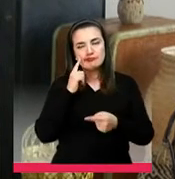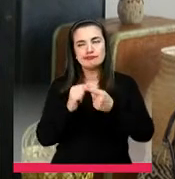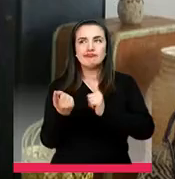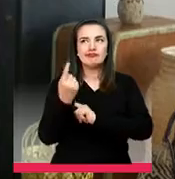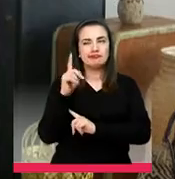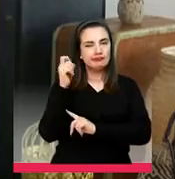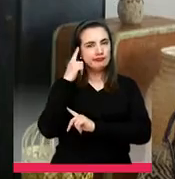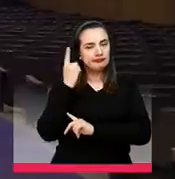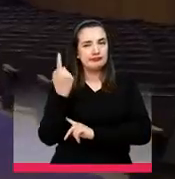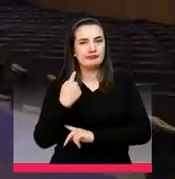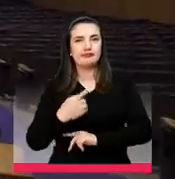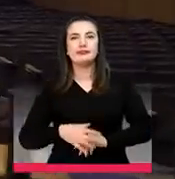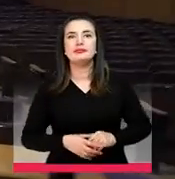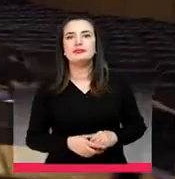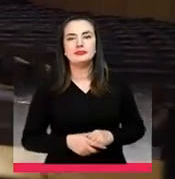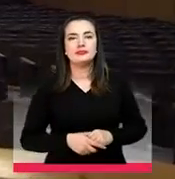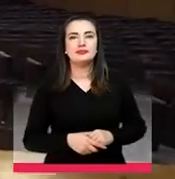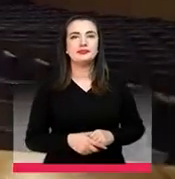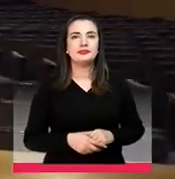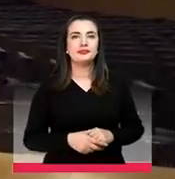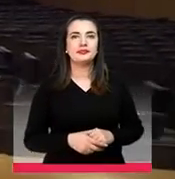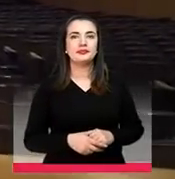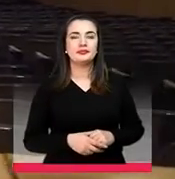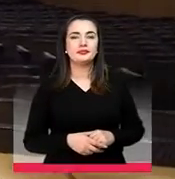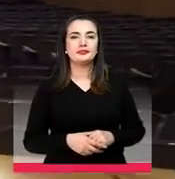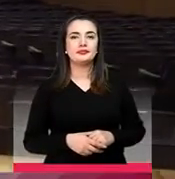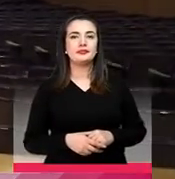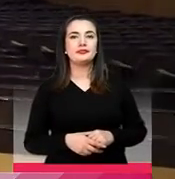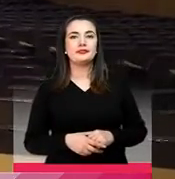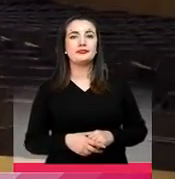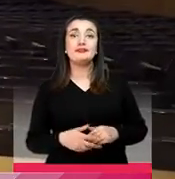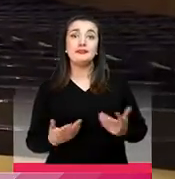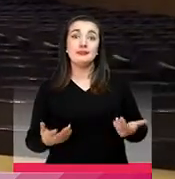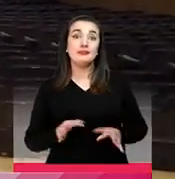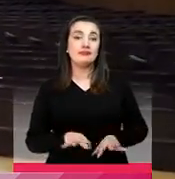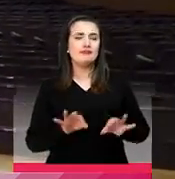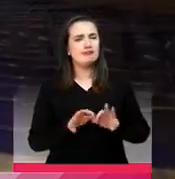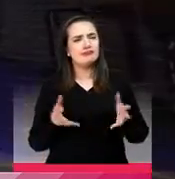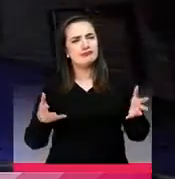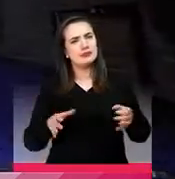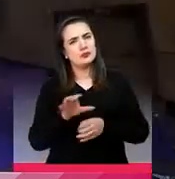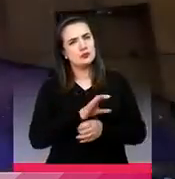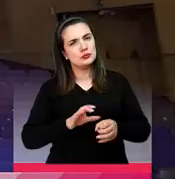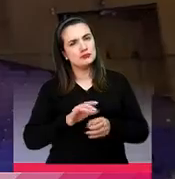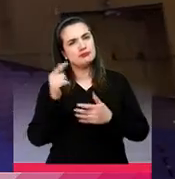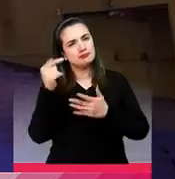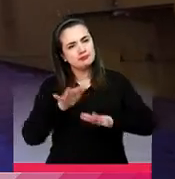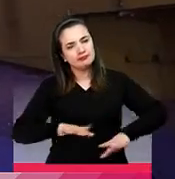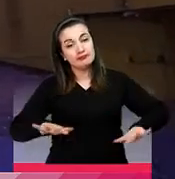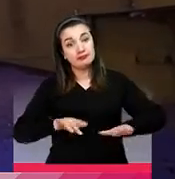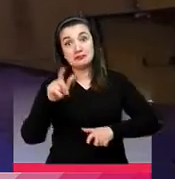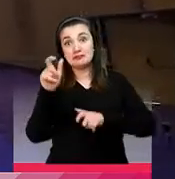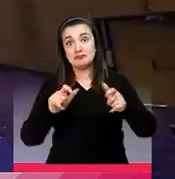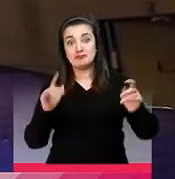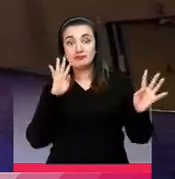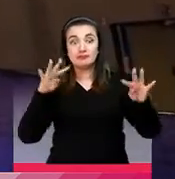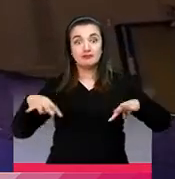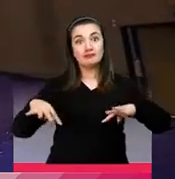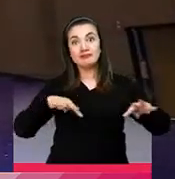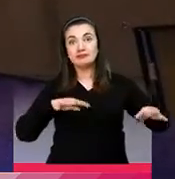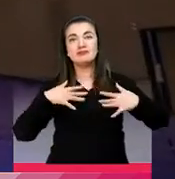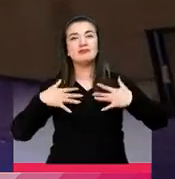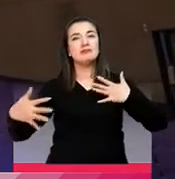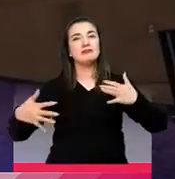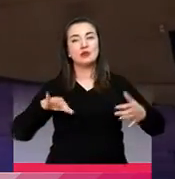autoridades con el fin de garantizarle a la ciudadanía escenarios seguros los espectáculos realizados en teatros como el